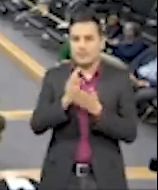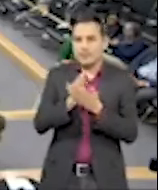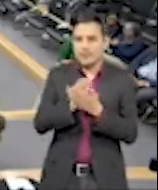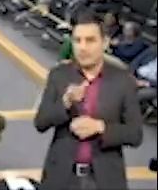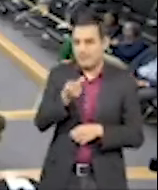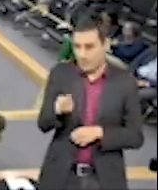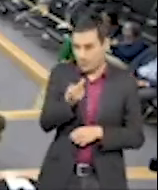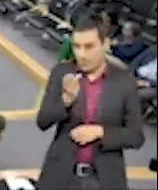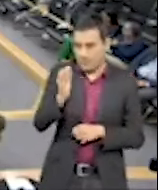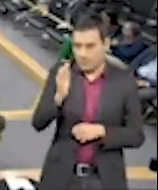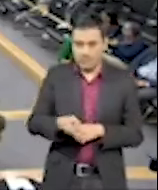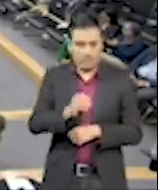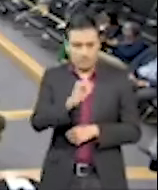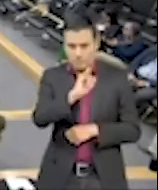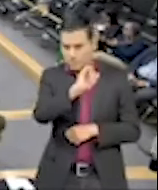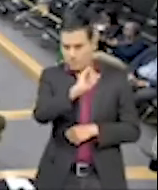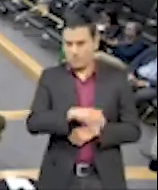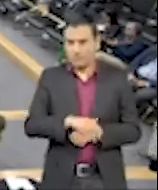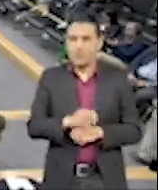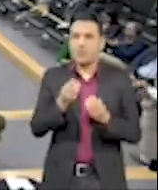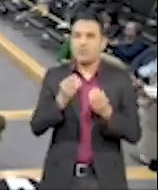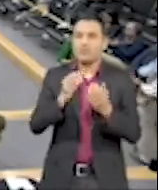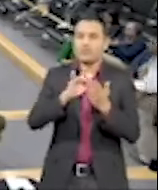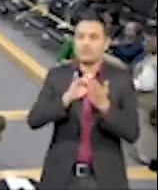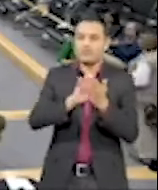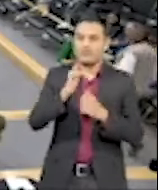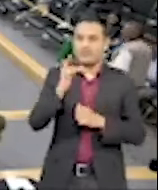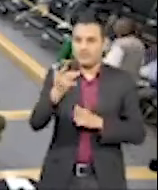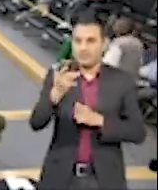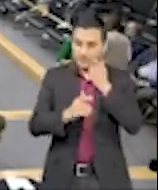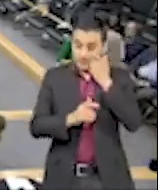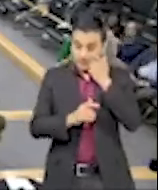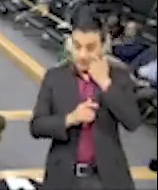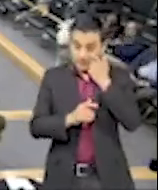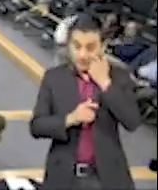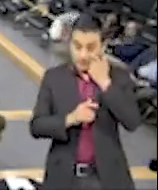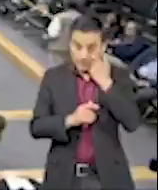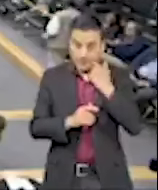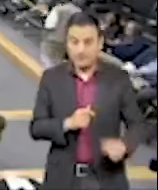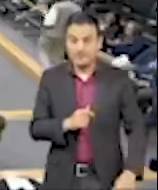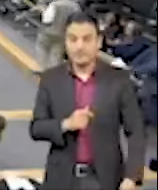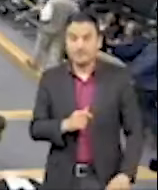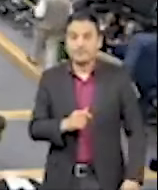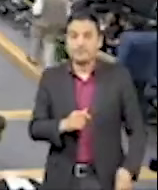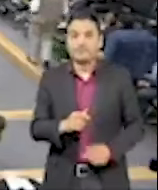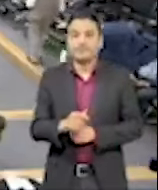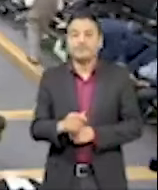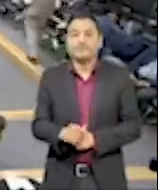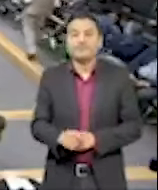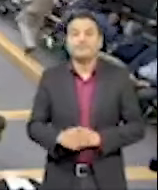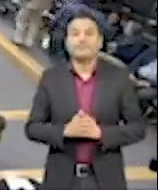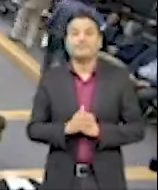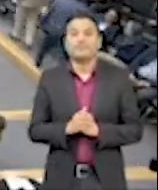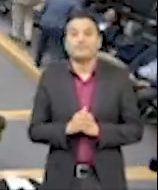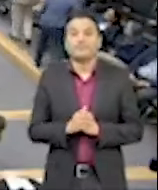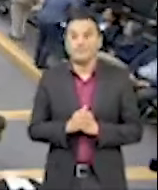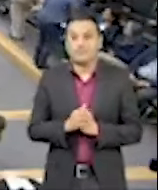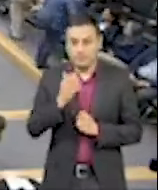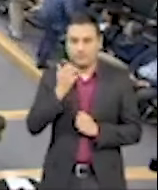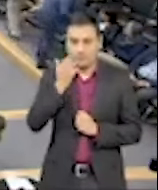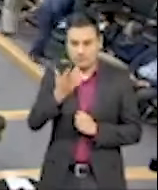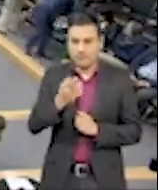Por supuesto. Muchas gracias, presidenta. Yo quiero aquí lanzarle un reto